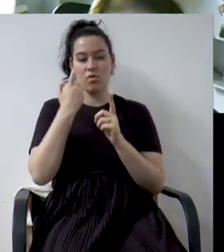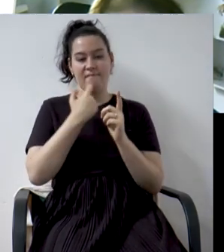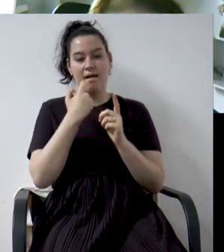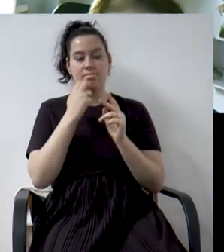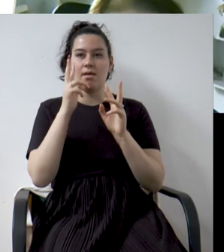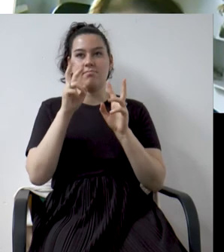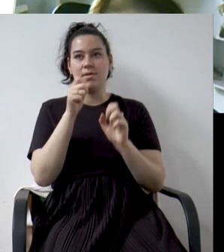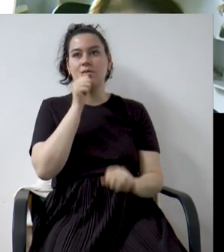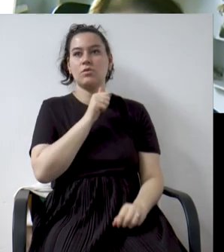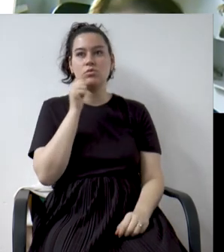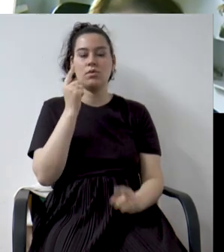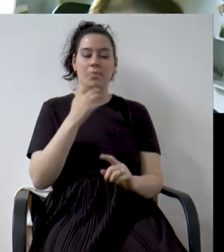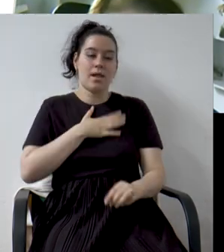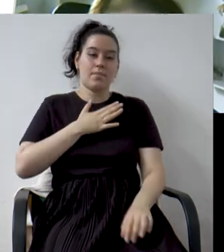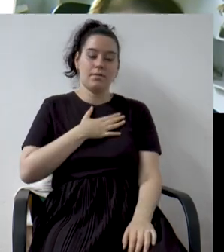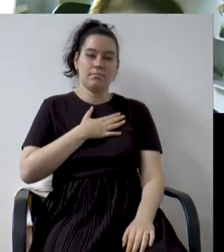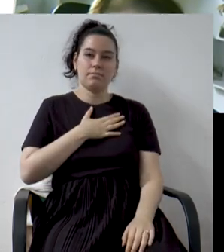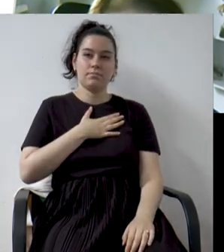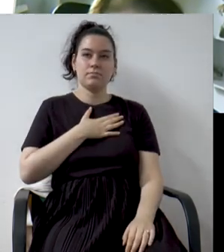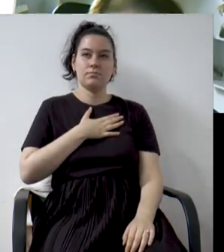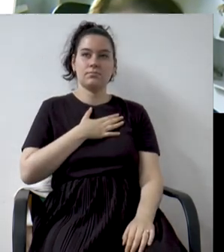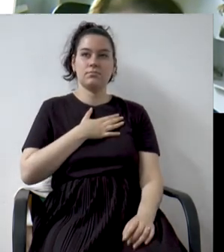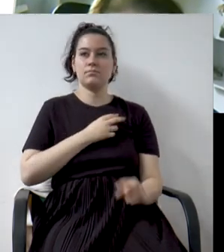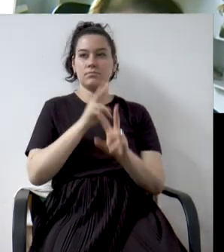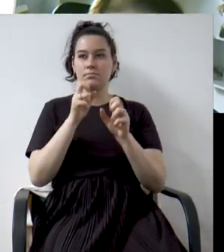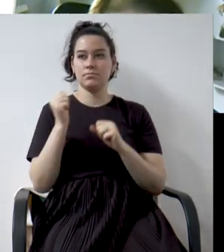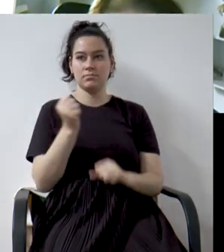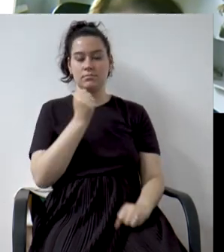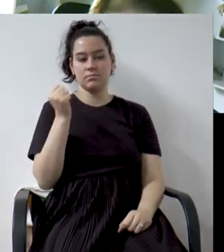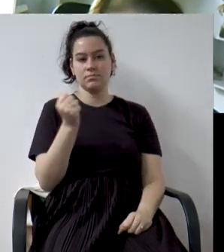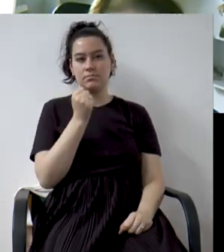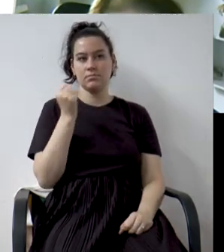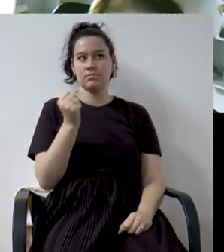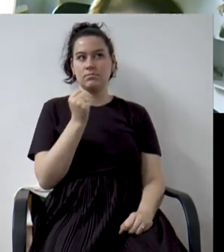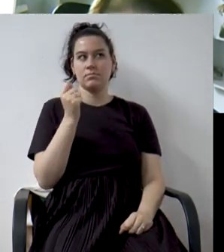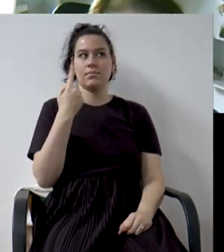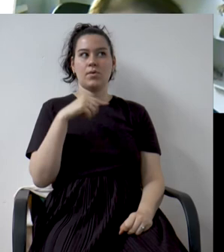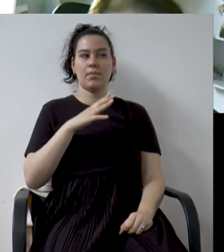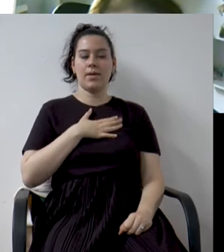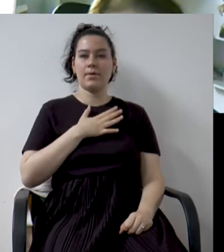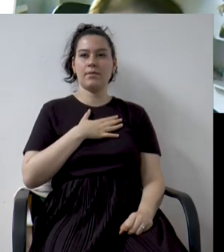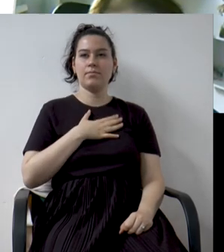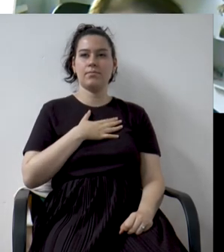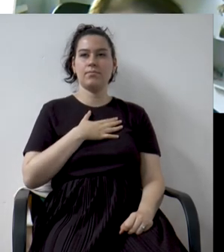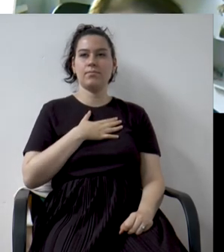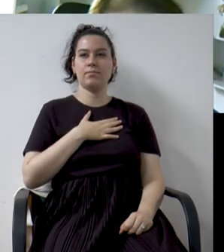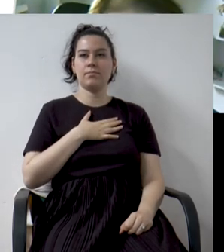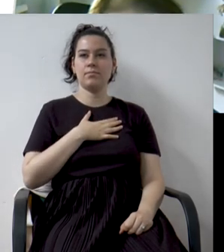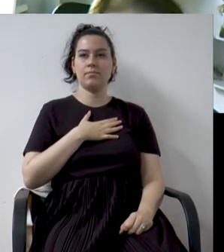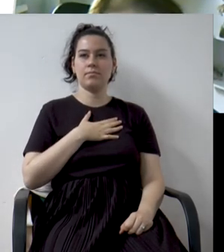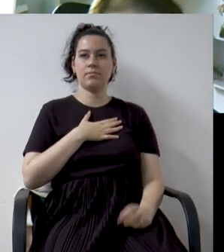Entonces eso me parece también algo a subrayar. Pero me parece que una de las potencias